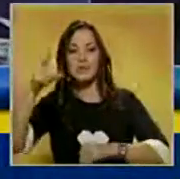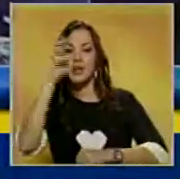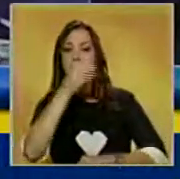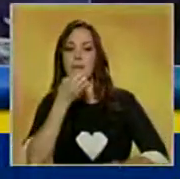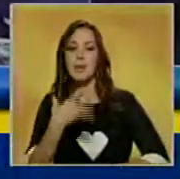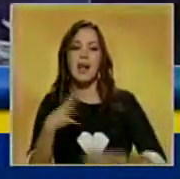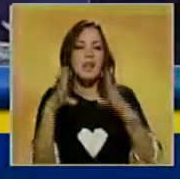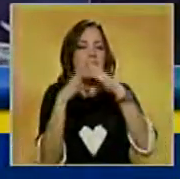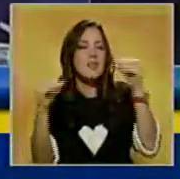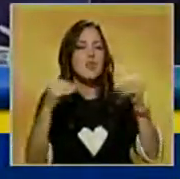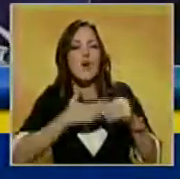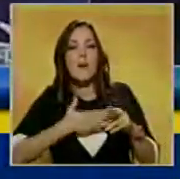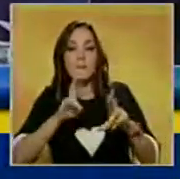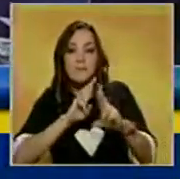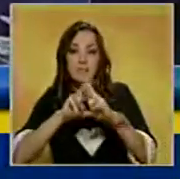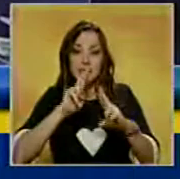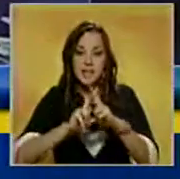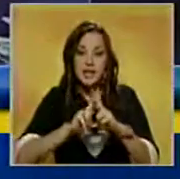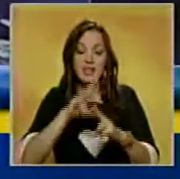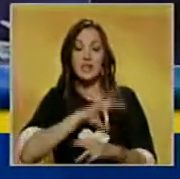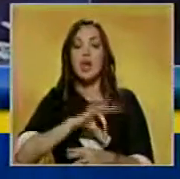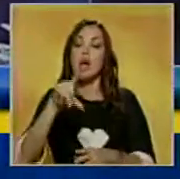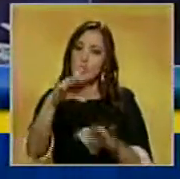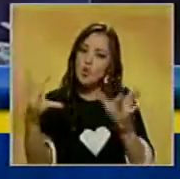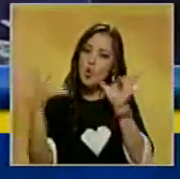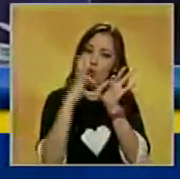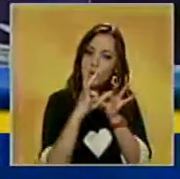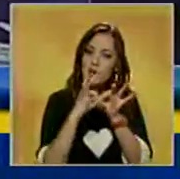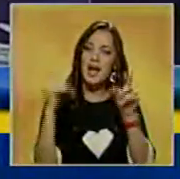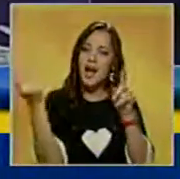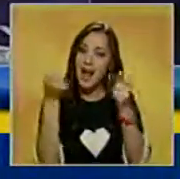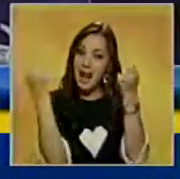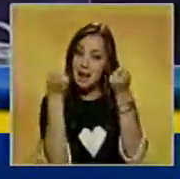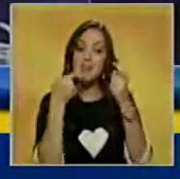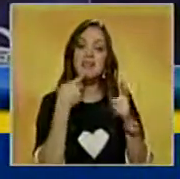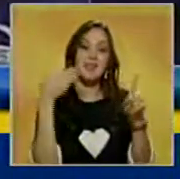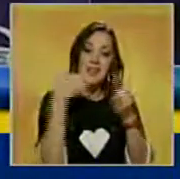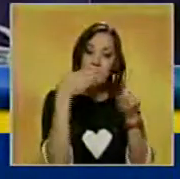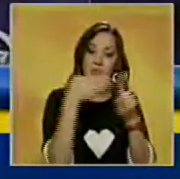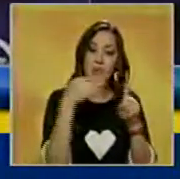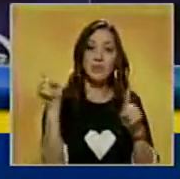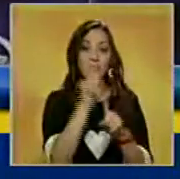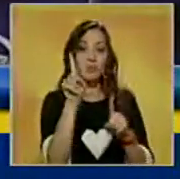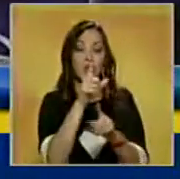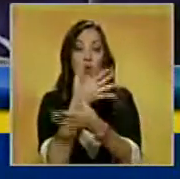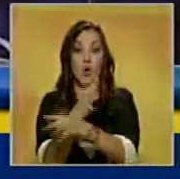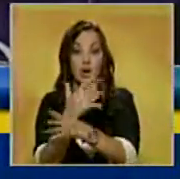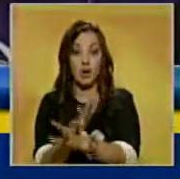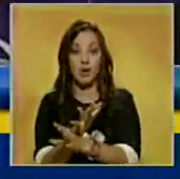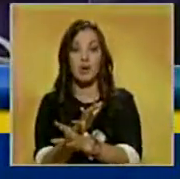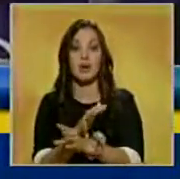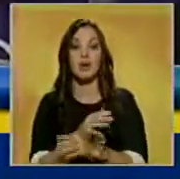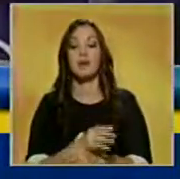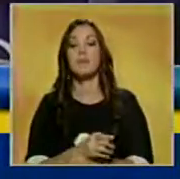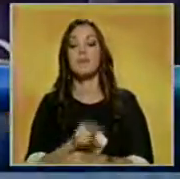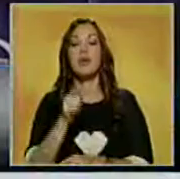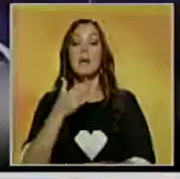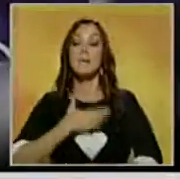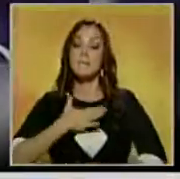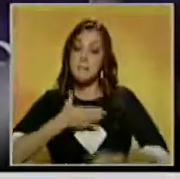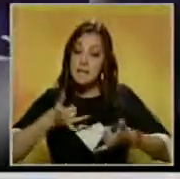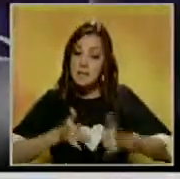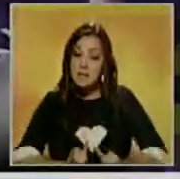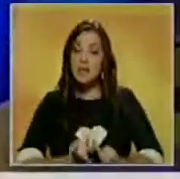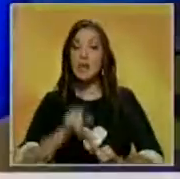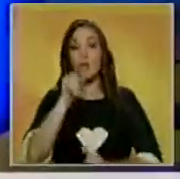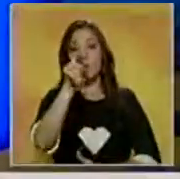mis redes sociales. Únete a la campaña de decir "El bullying no es un juego", por tus hijos, por los míos, por